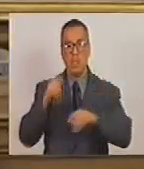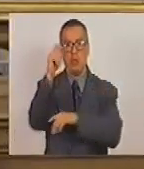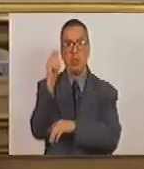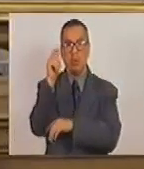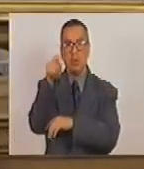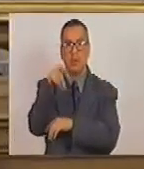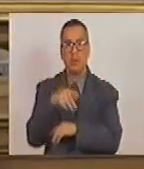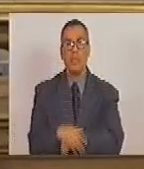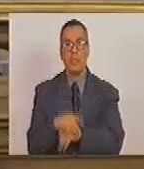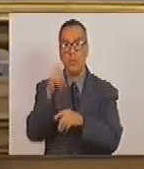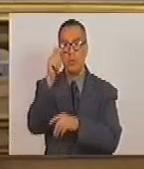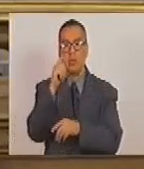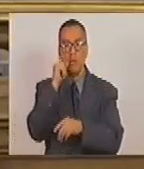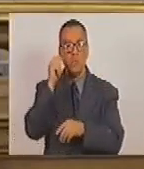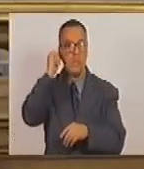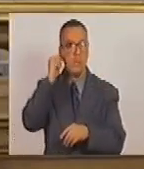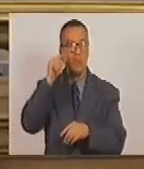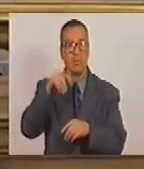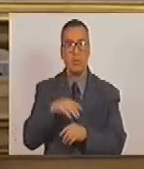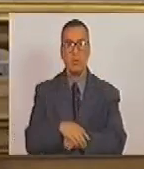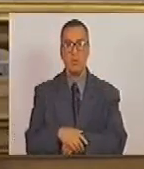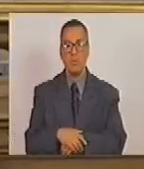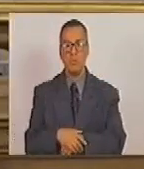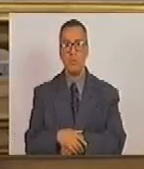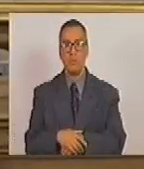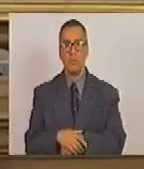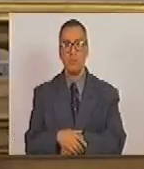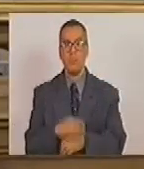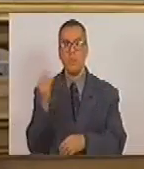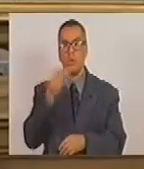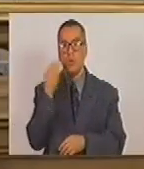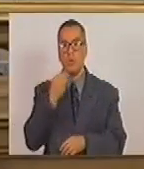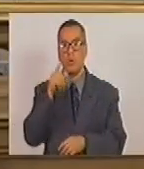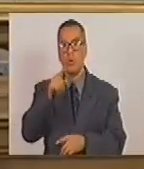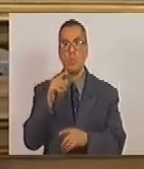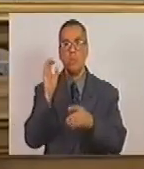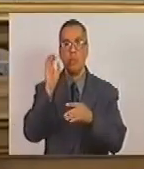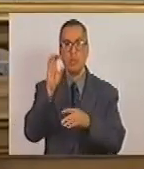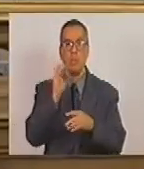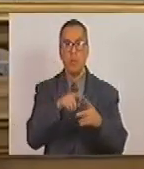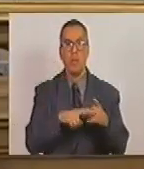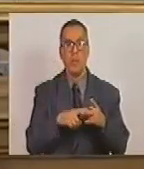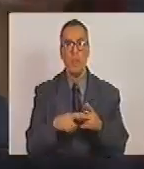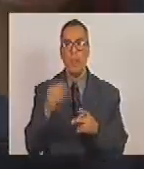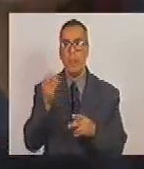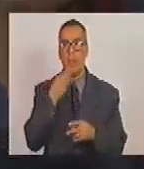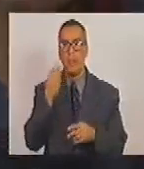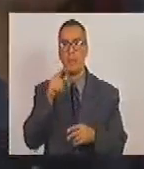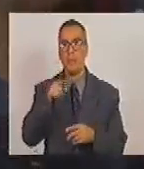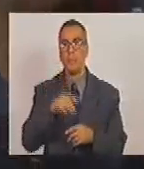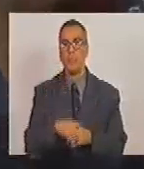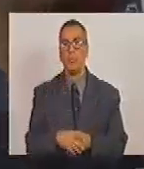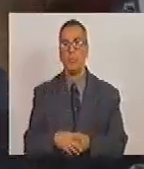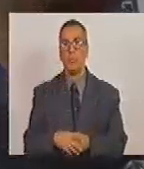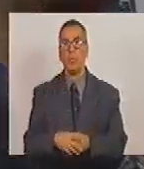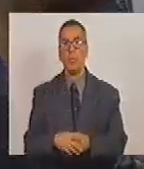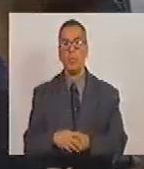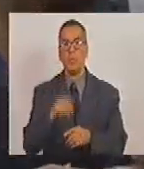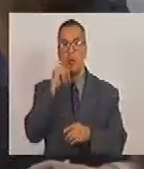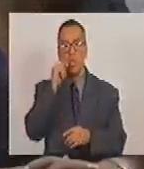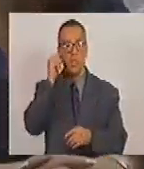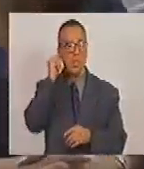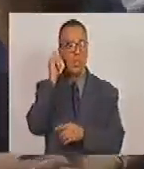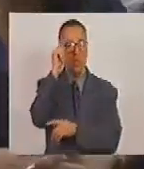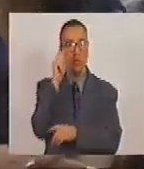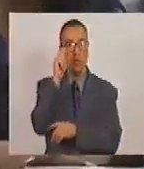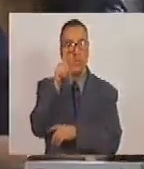parlamentaria de diputadas y diputados jóvenes, concejalas y concejales jóvenes, y diputadas y diputados